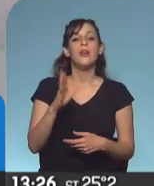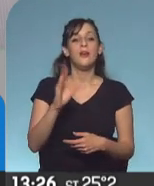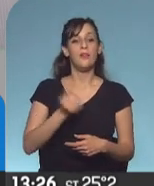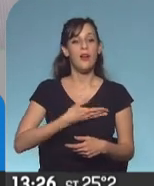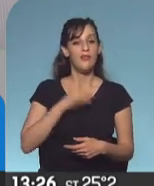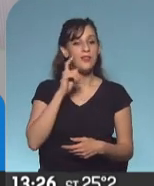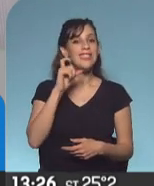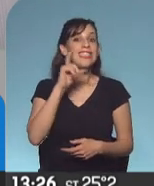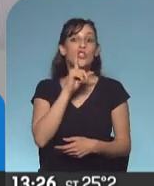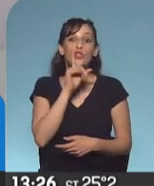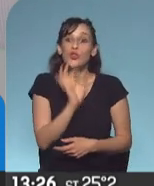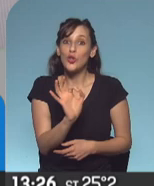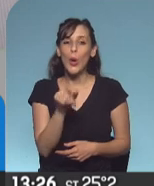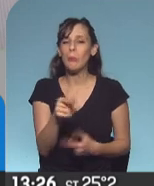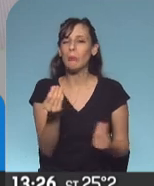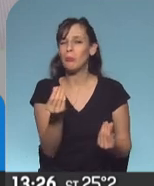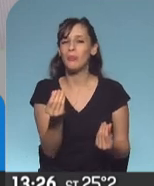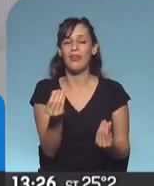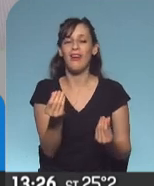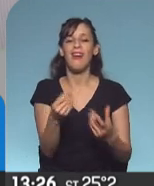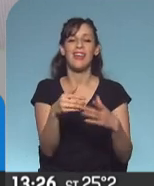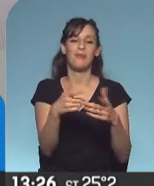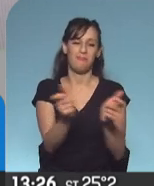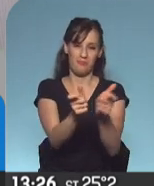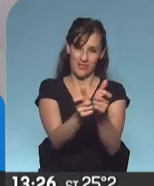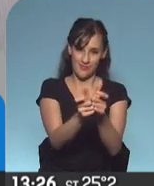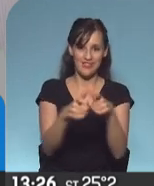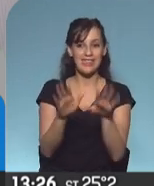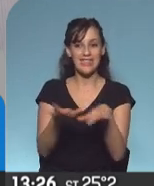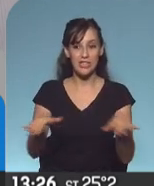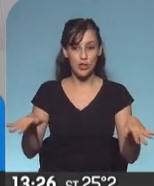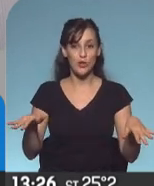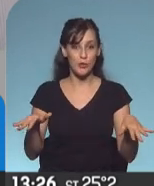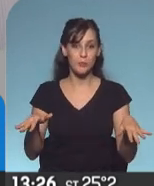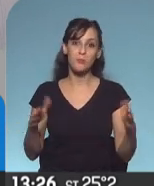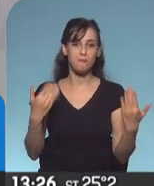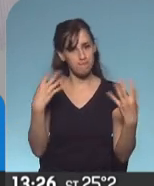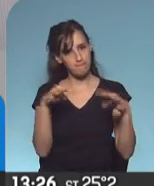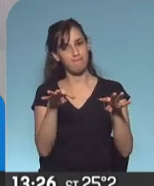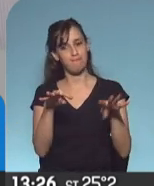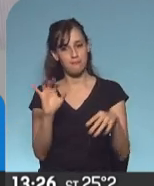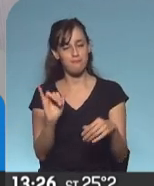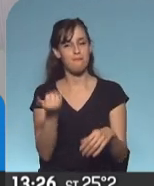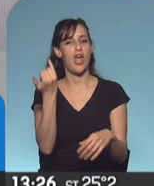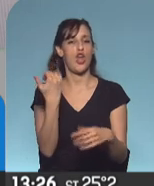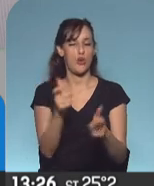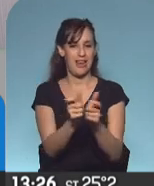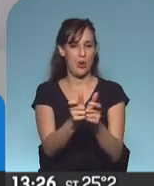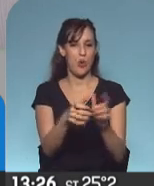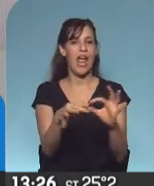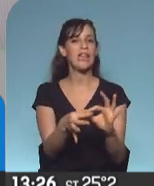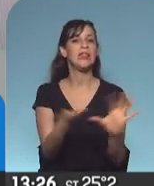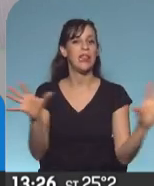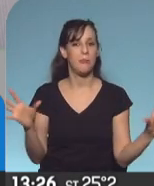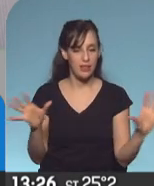que permite que niños, chicos, adolescentes tengan la posibilidad de ver las mejores películas independientes, y que en este caso